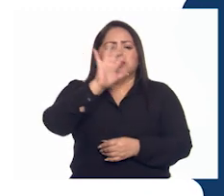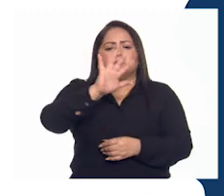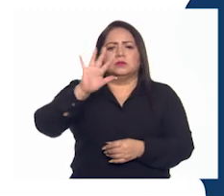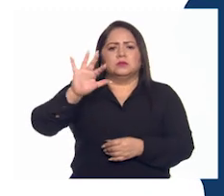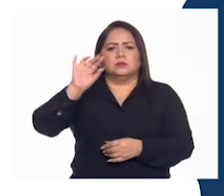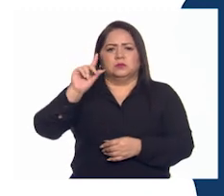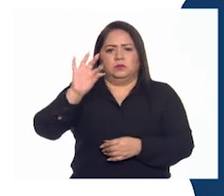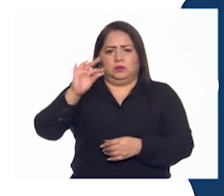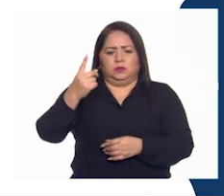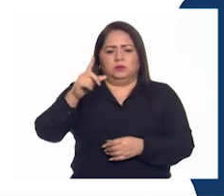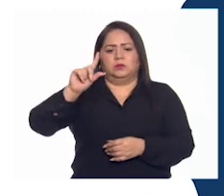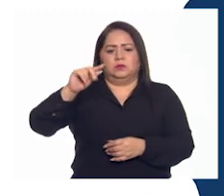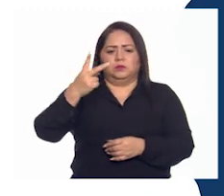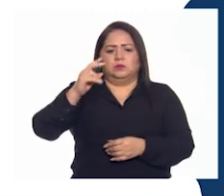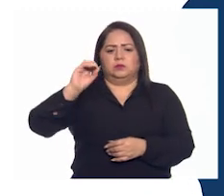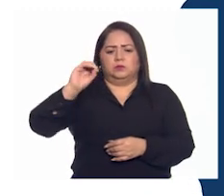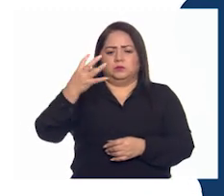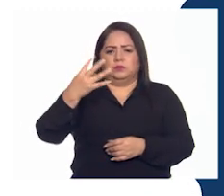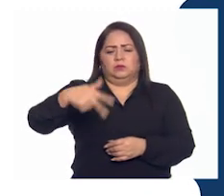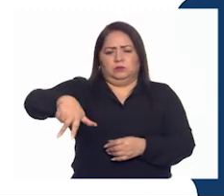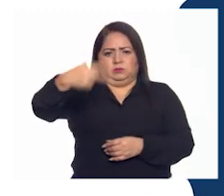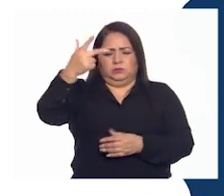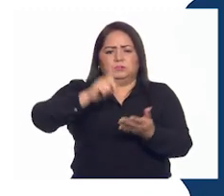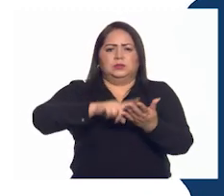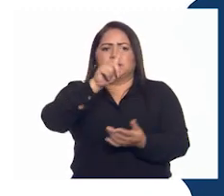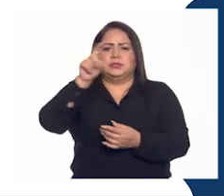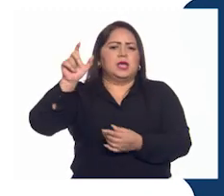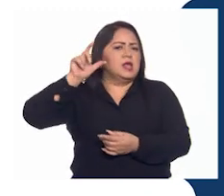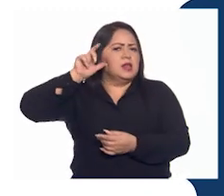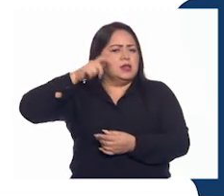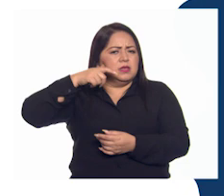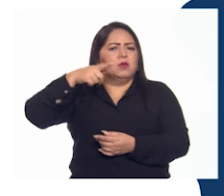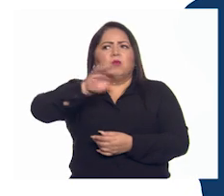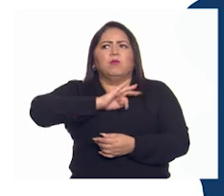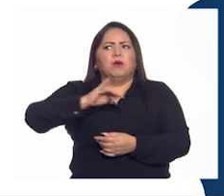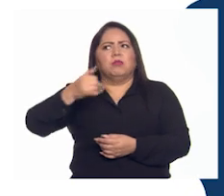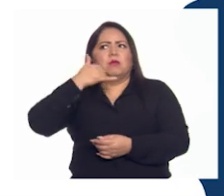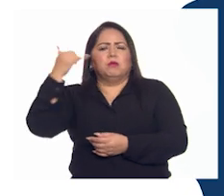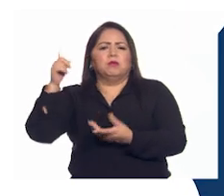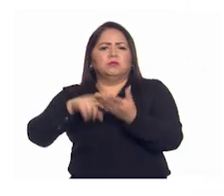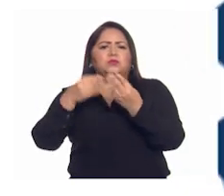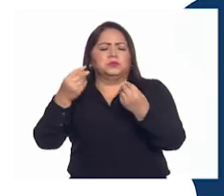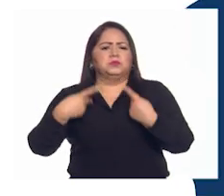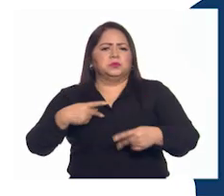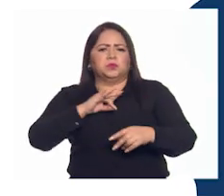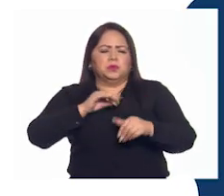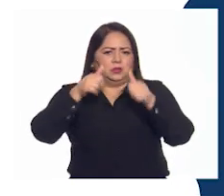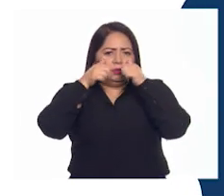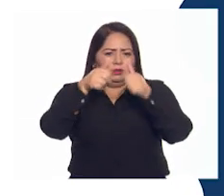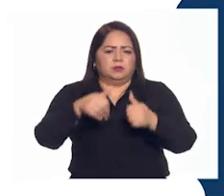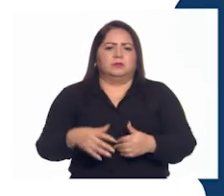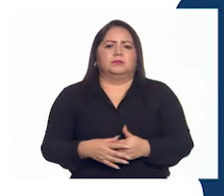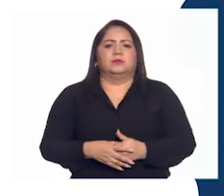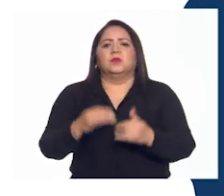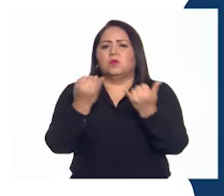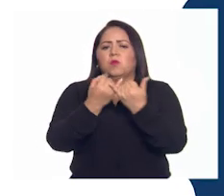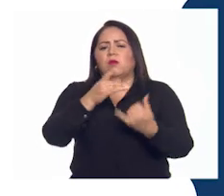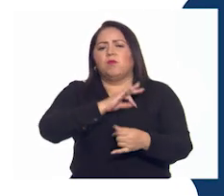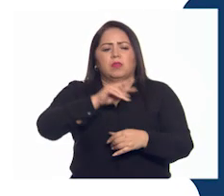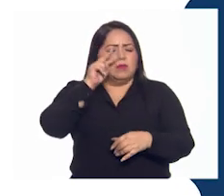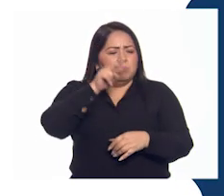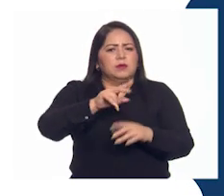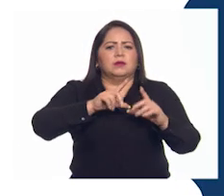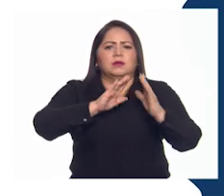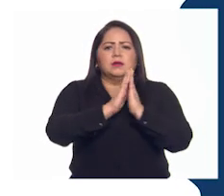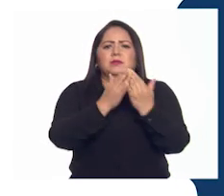teléfono 55 41 72 04 13 con 100 líneas. También puedes encontrar